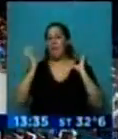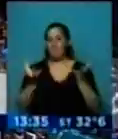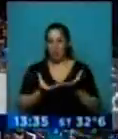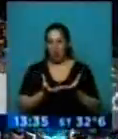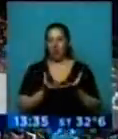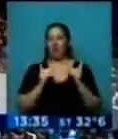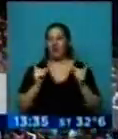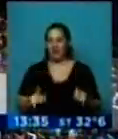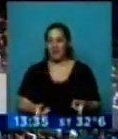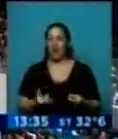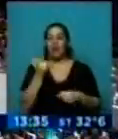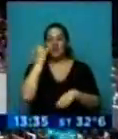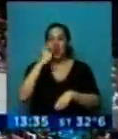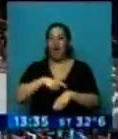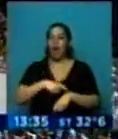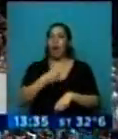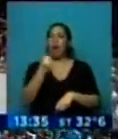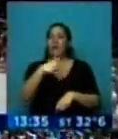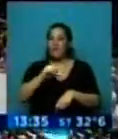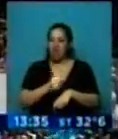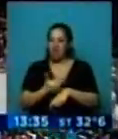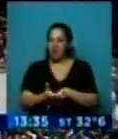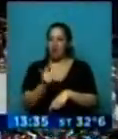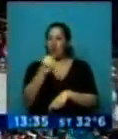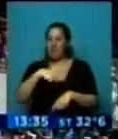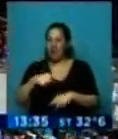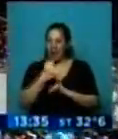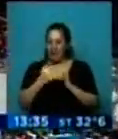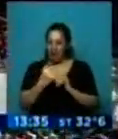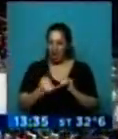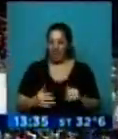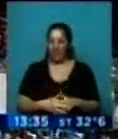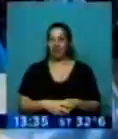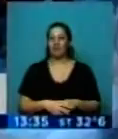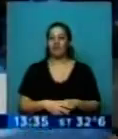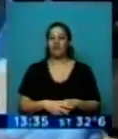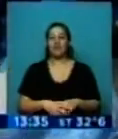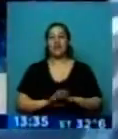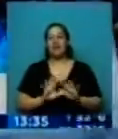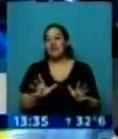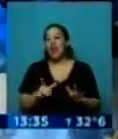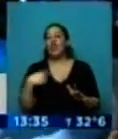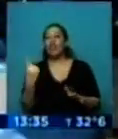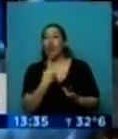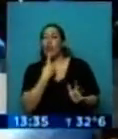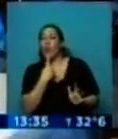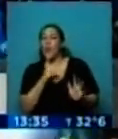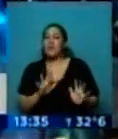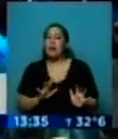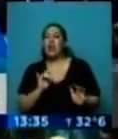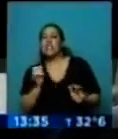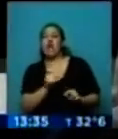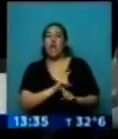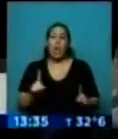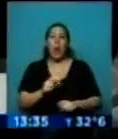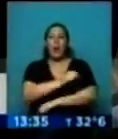también. Cuando pasaron algunos minutos de la 1:30 del mediodía, finalmente se develó el misterio que estábamos especulando. Gracias. En